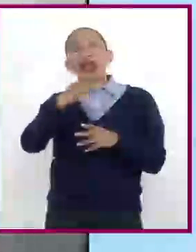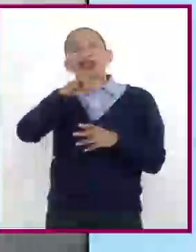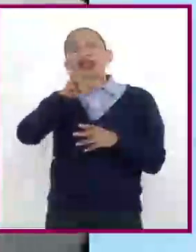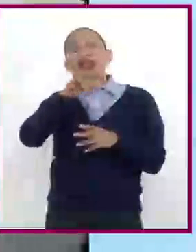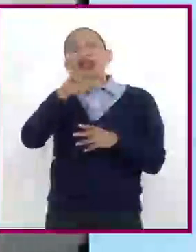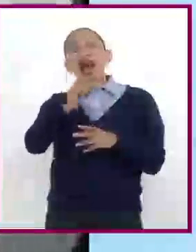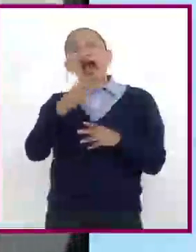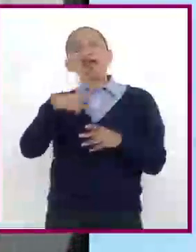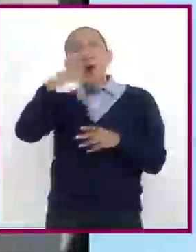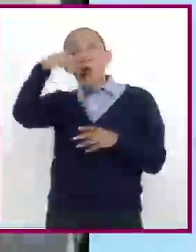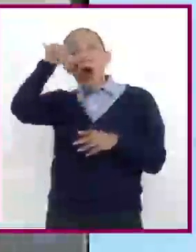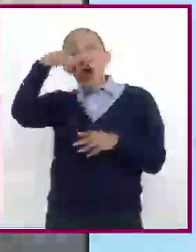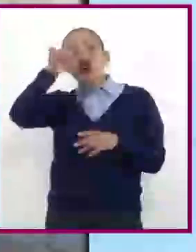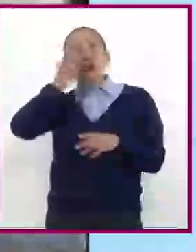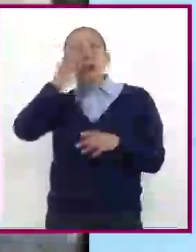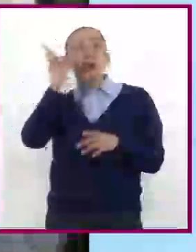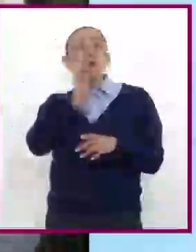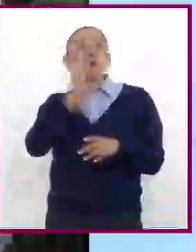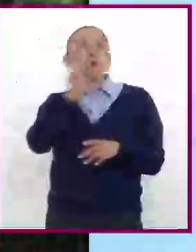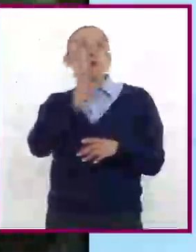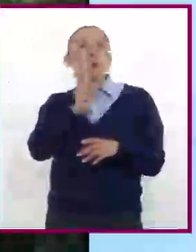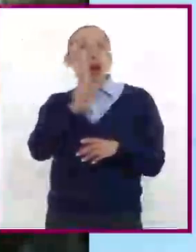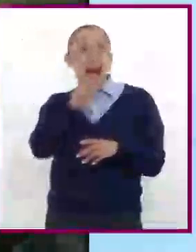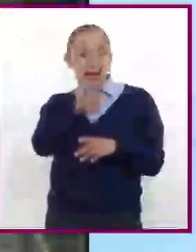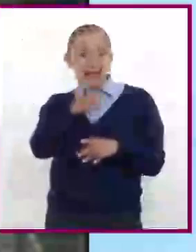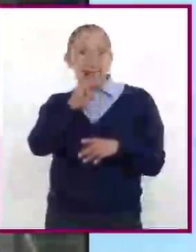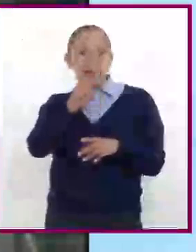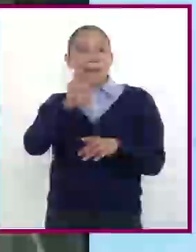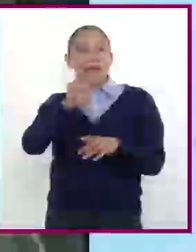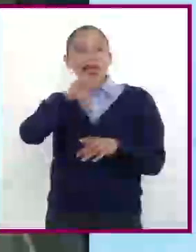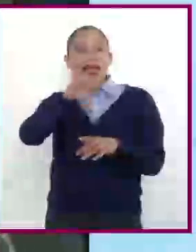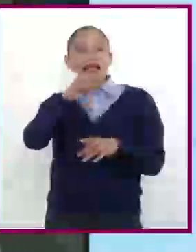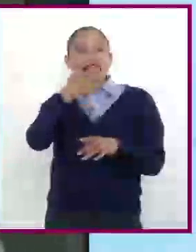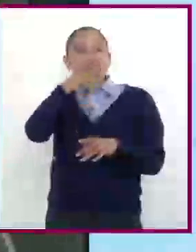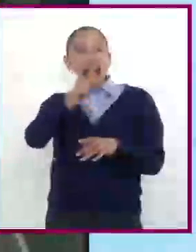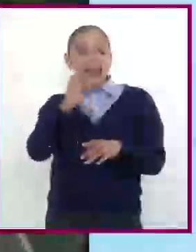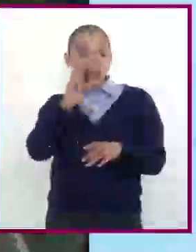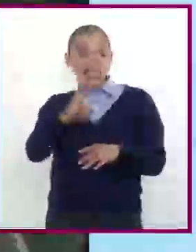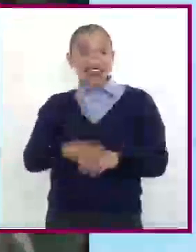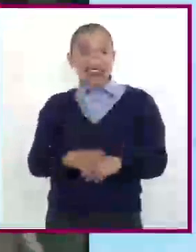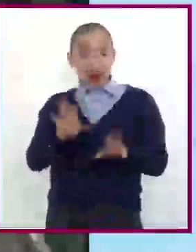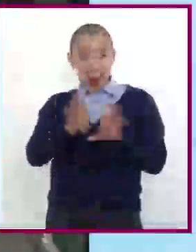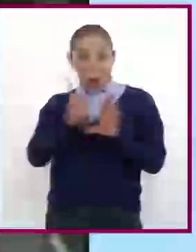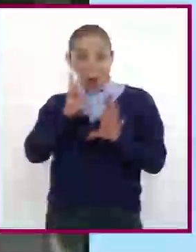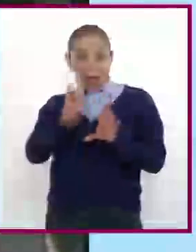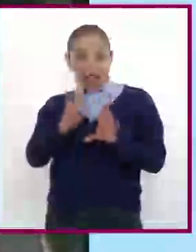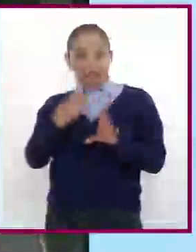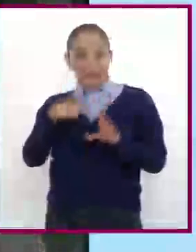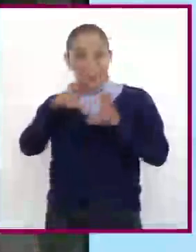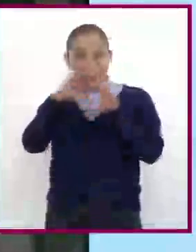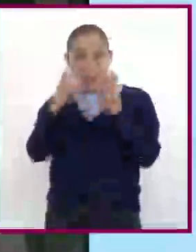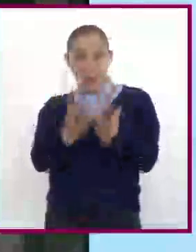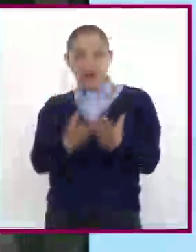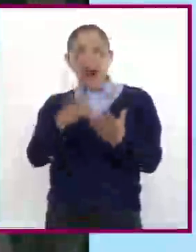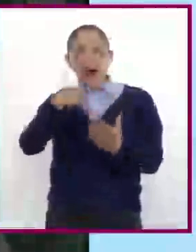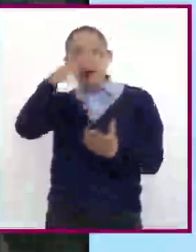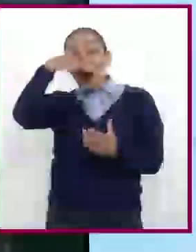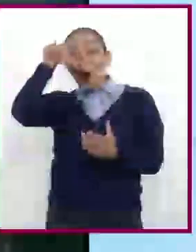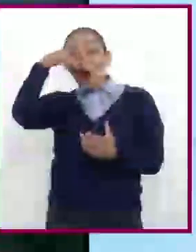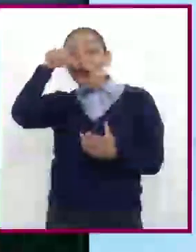ver qué pasaba. Esta es la vejiga. Mira cómo quedó nuestra pelota de